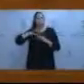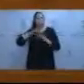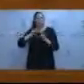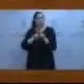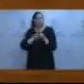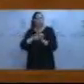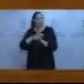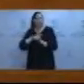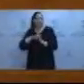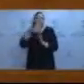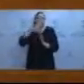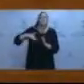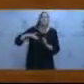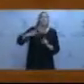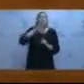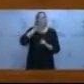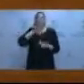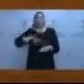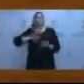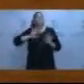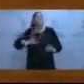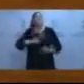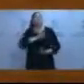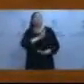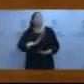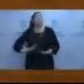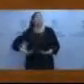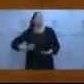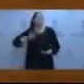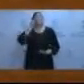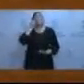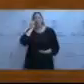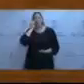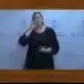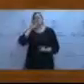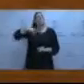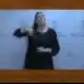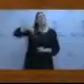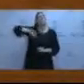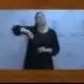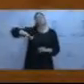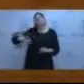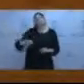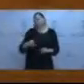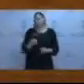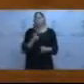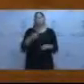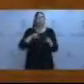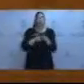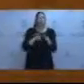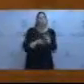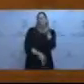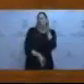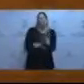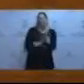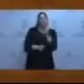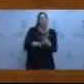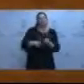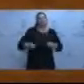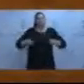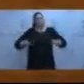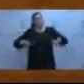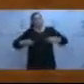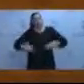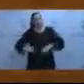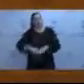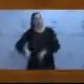Javier Fernández, el presidente cansado, sigue subsistiendo en el inmovilismo, en el despilfarro y en la falta